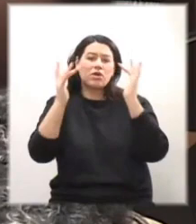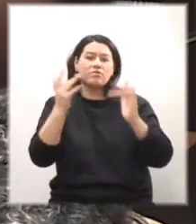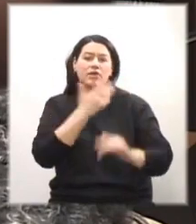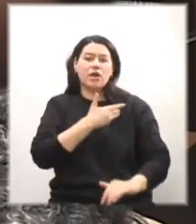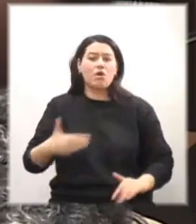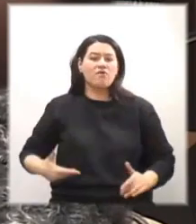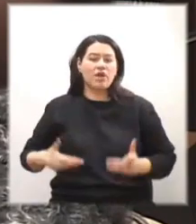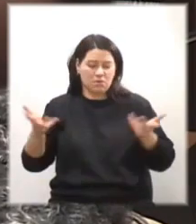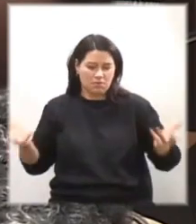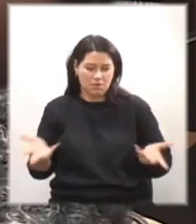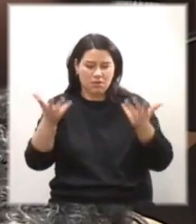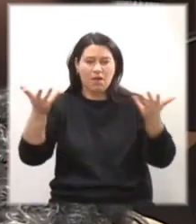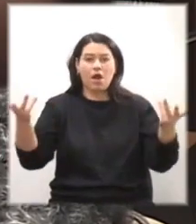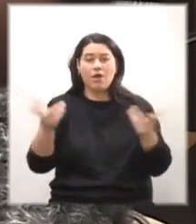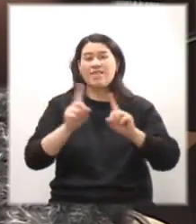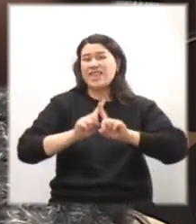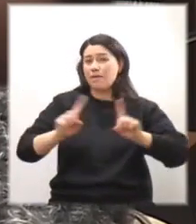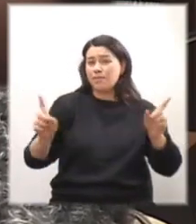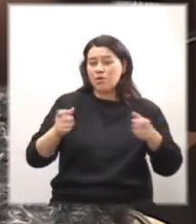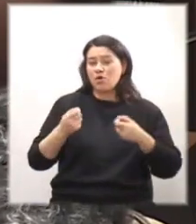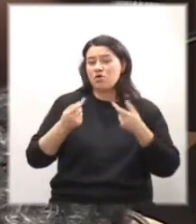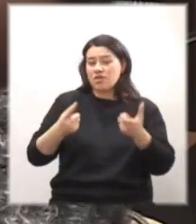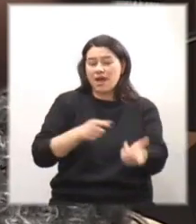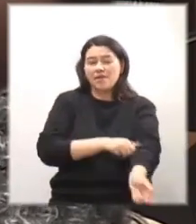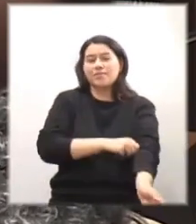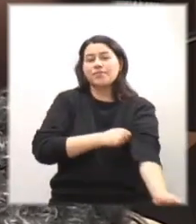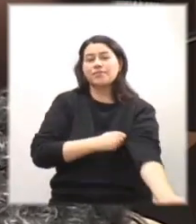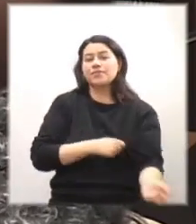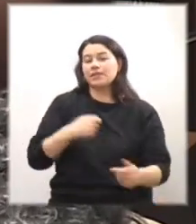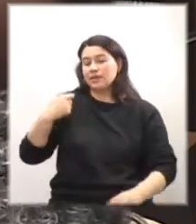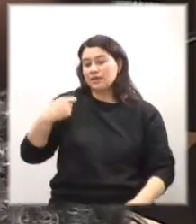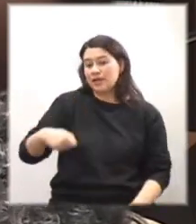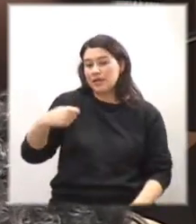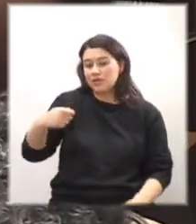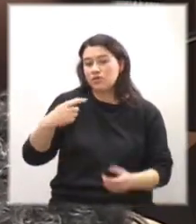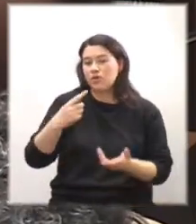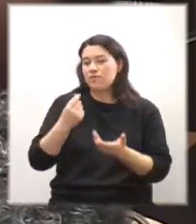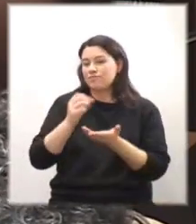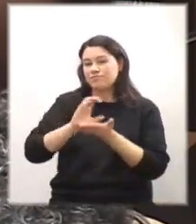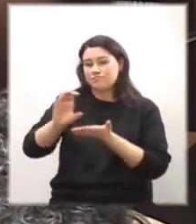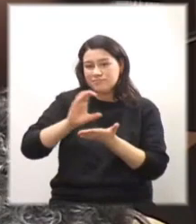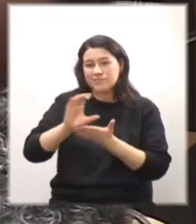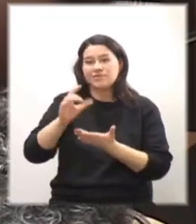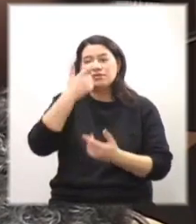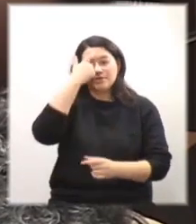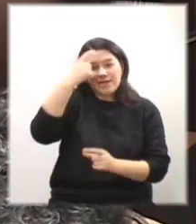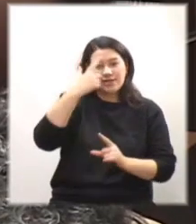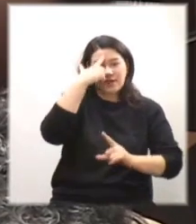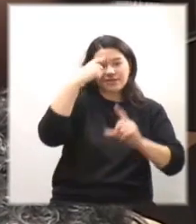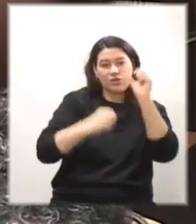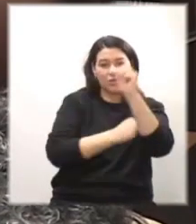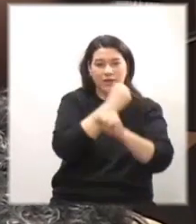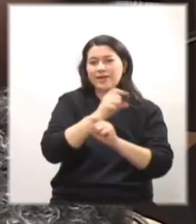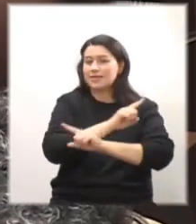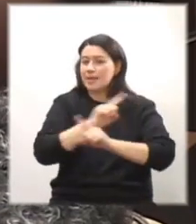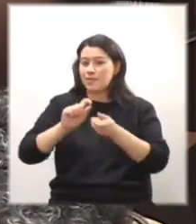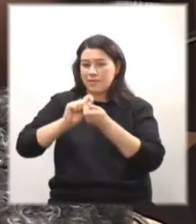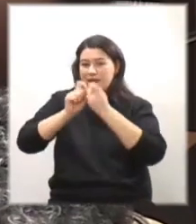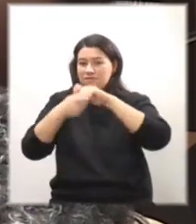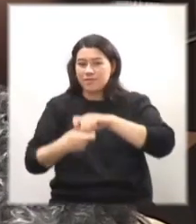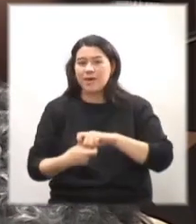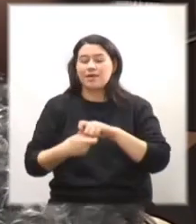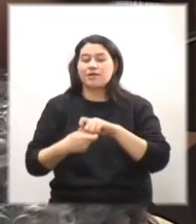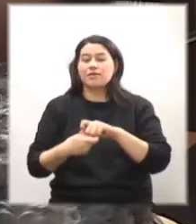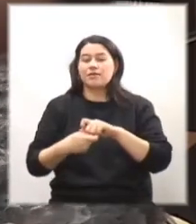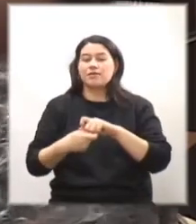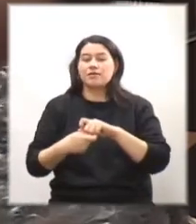gobierno promueve. Tampoco asigna créditos para ciencia y tecnología, ni tampoco para financiar la reforma del